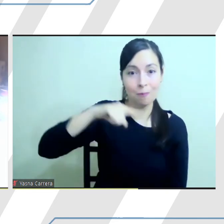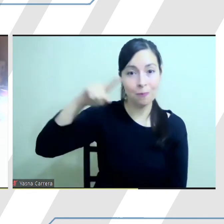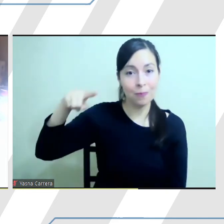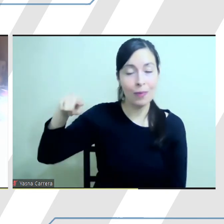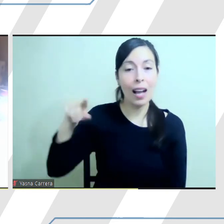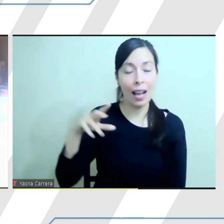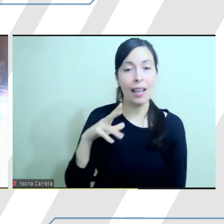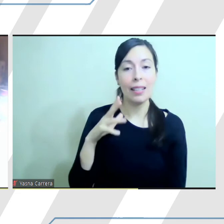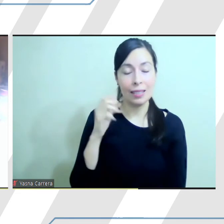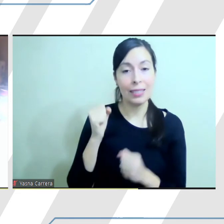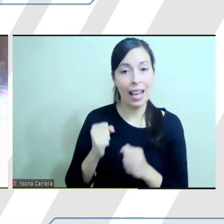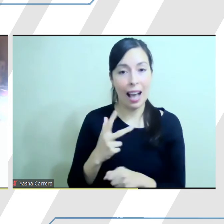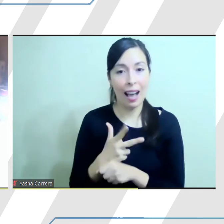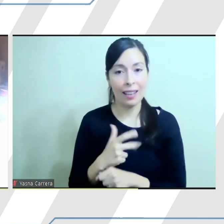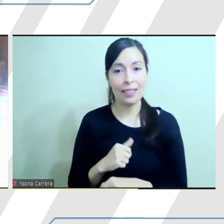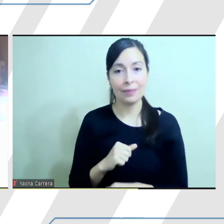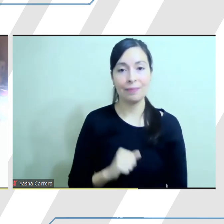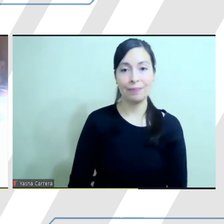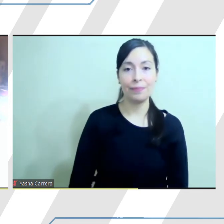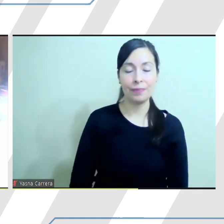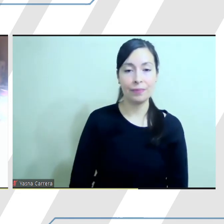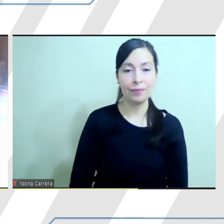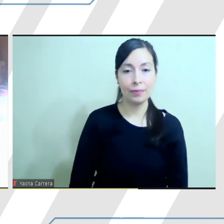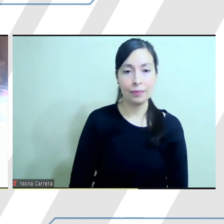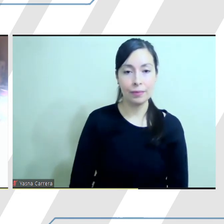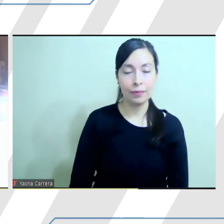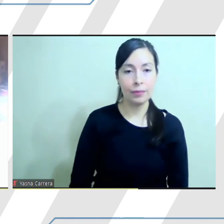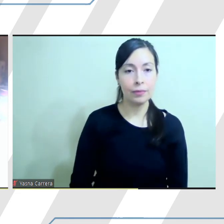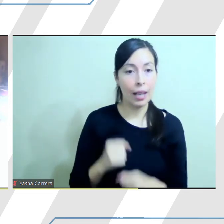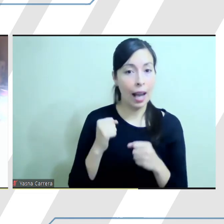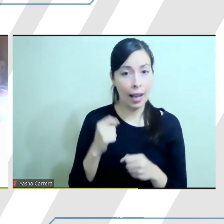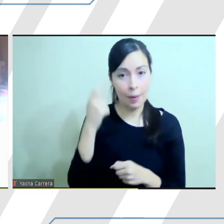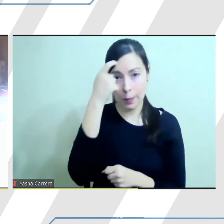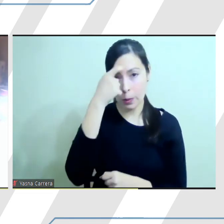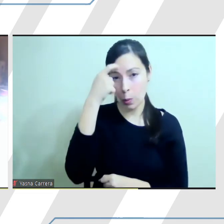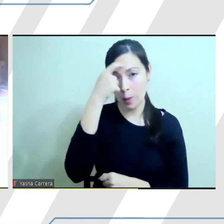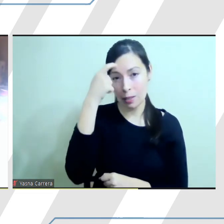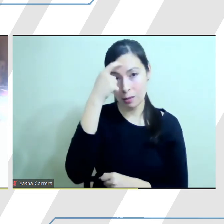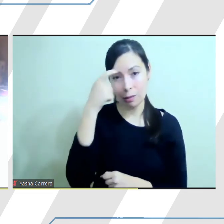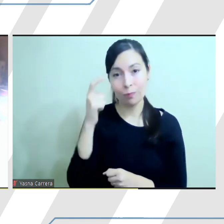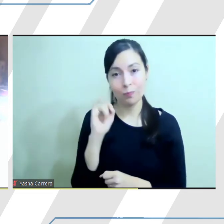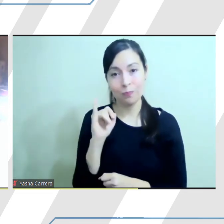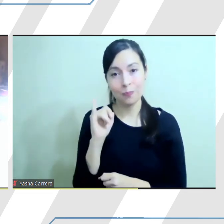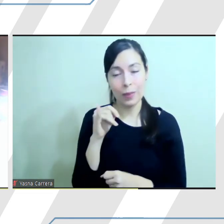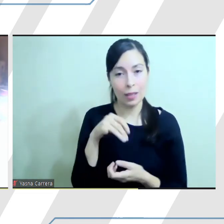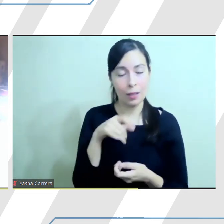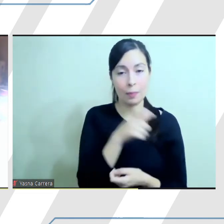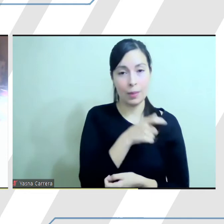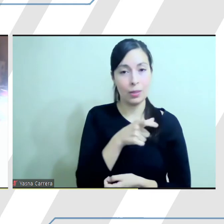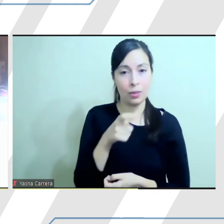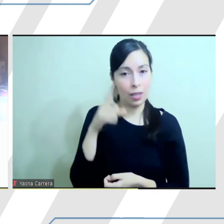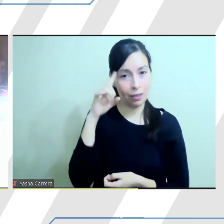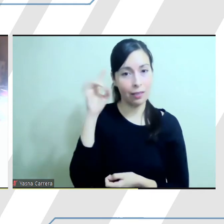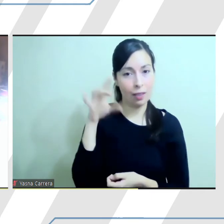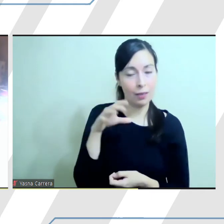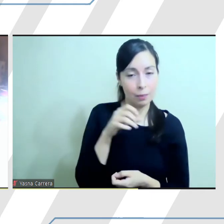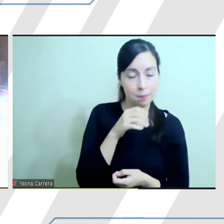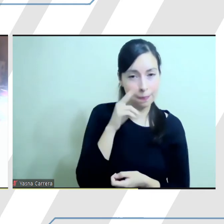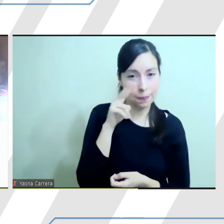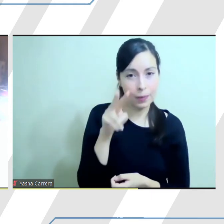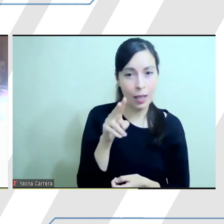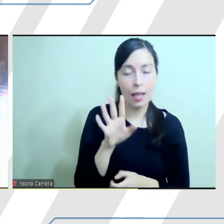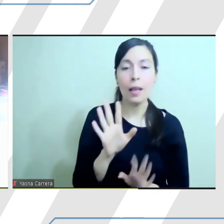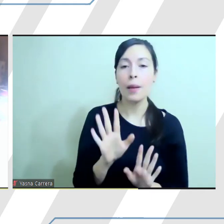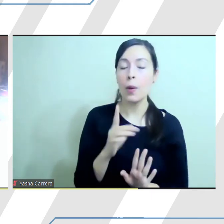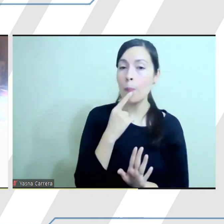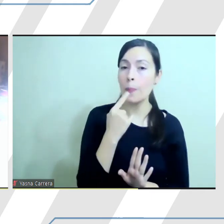del observatorio. Al parecer igual hay una preocupación de parte de la ciudadanía. Y como pregunta en